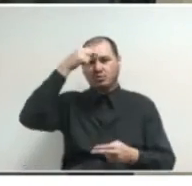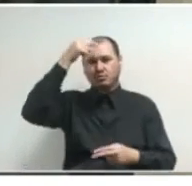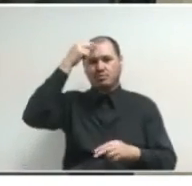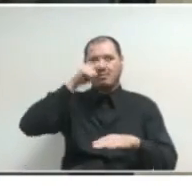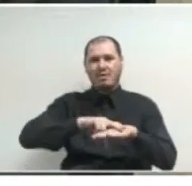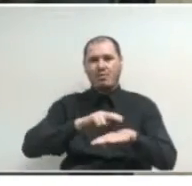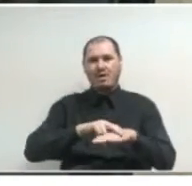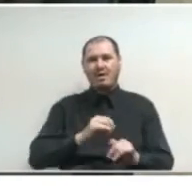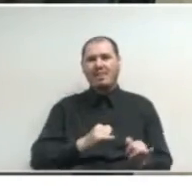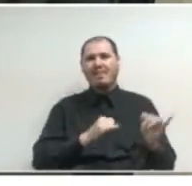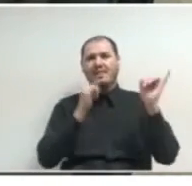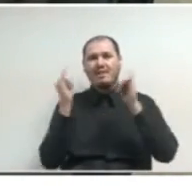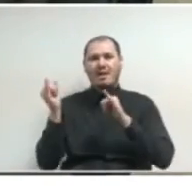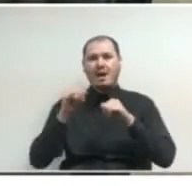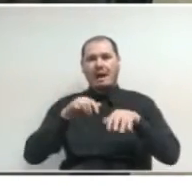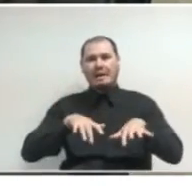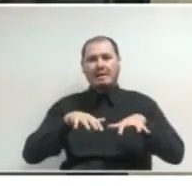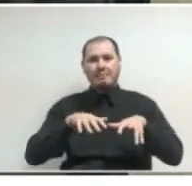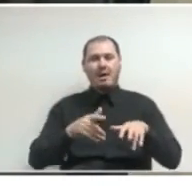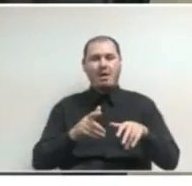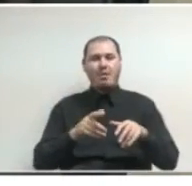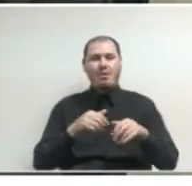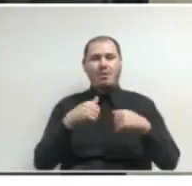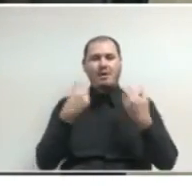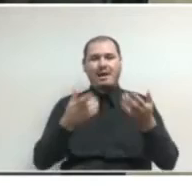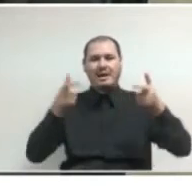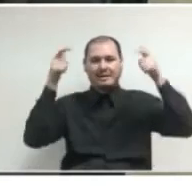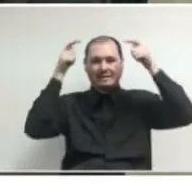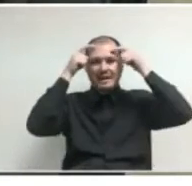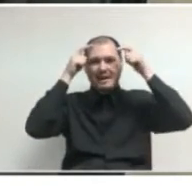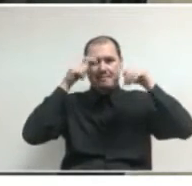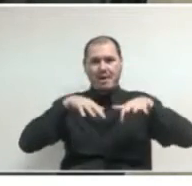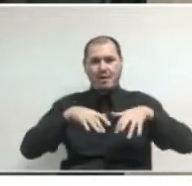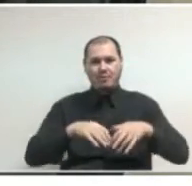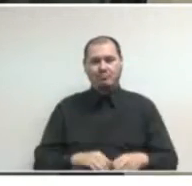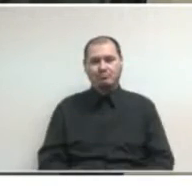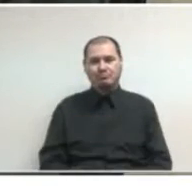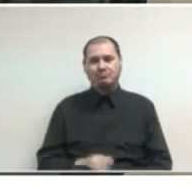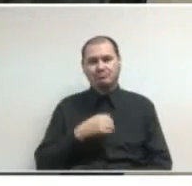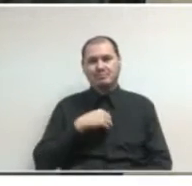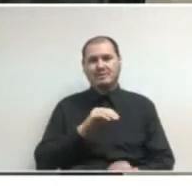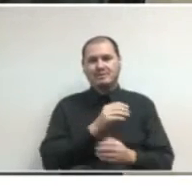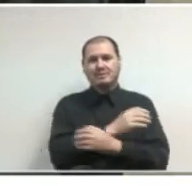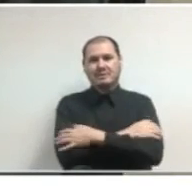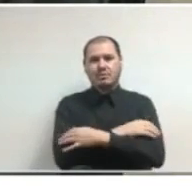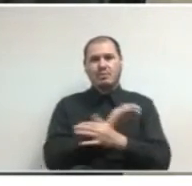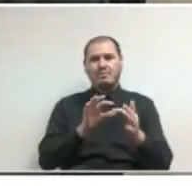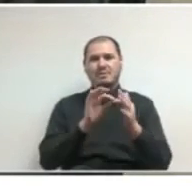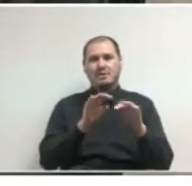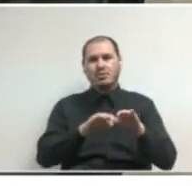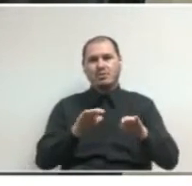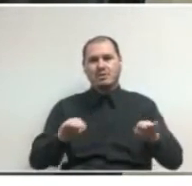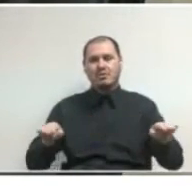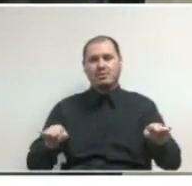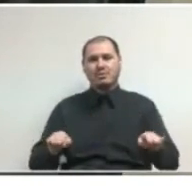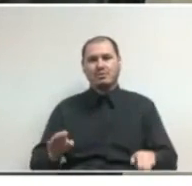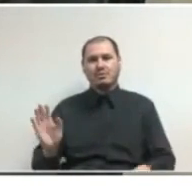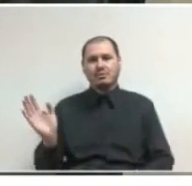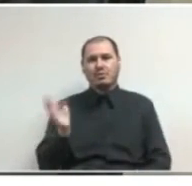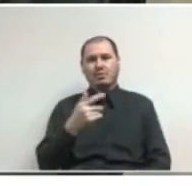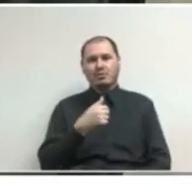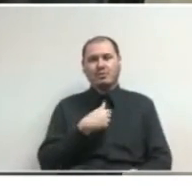tradición, Peyayepocuaco, árabe, 6 de enero, Día de los Reyes, voy a pagar mi tangüera,